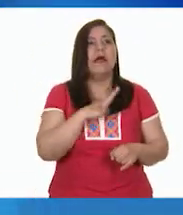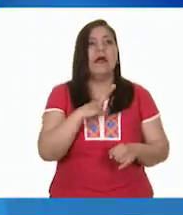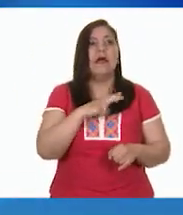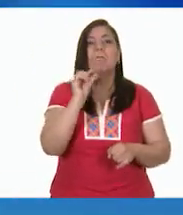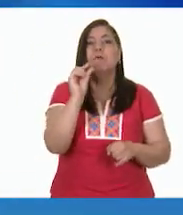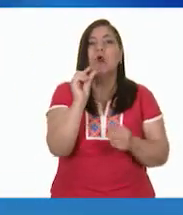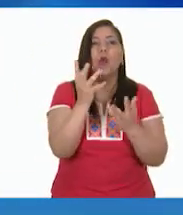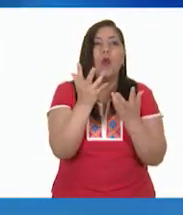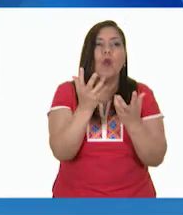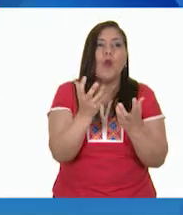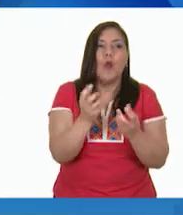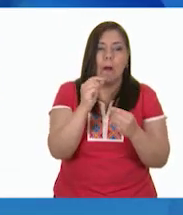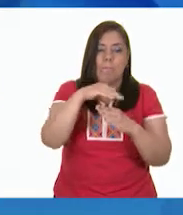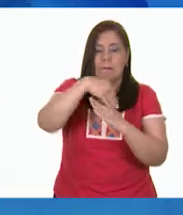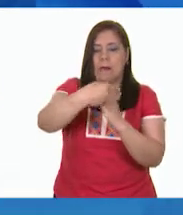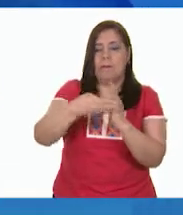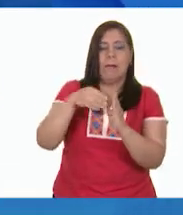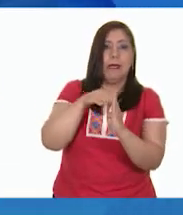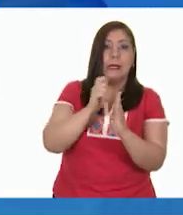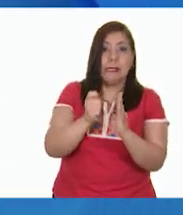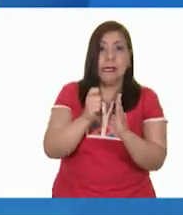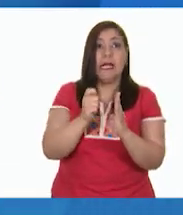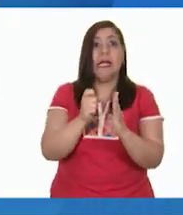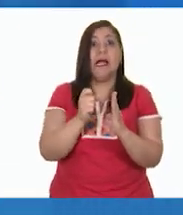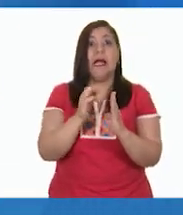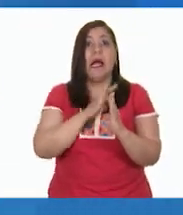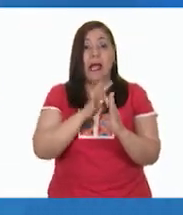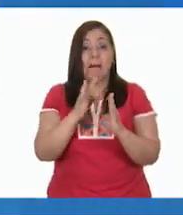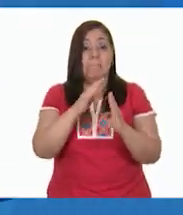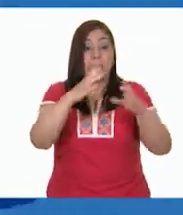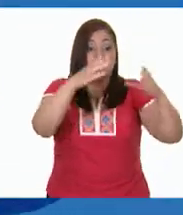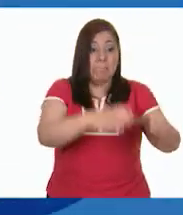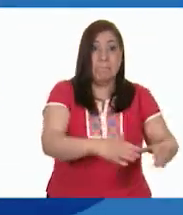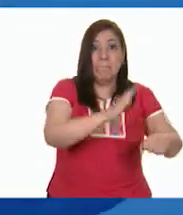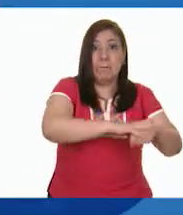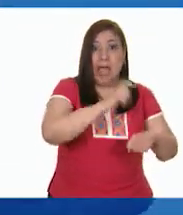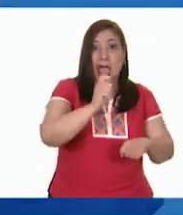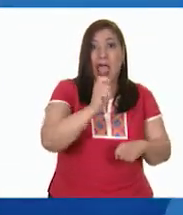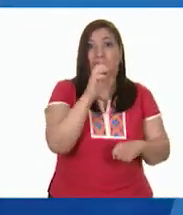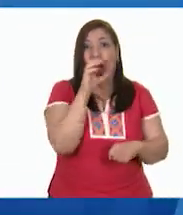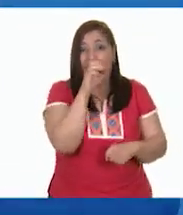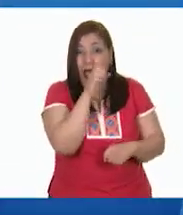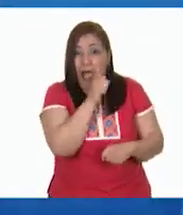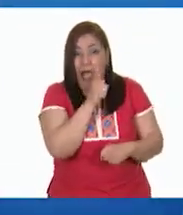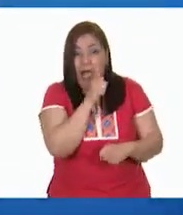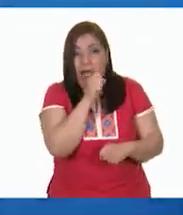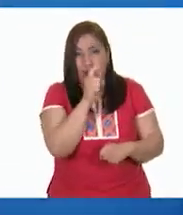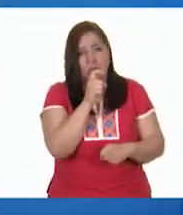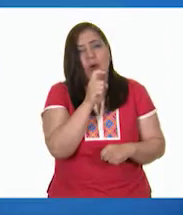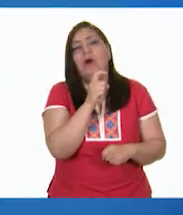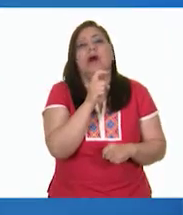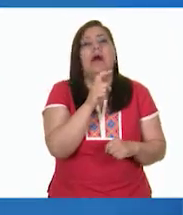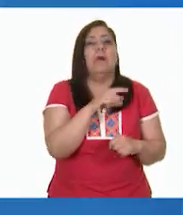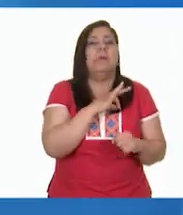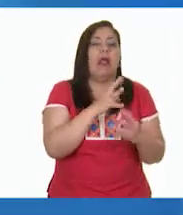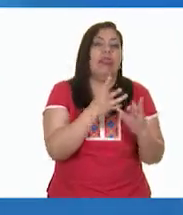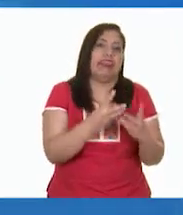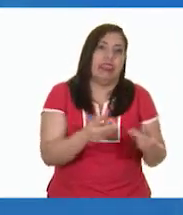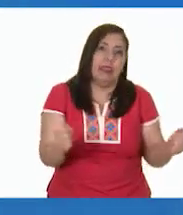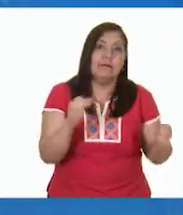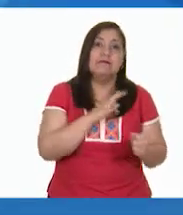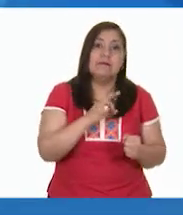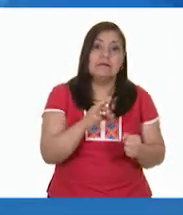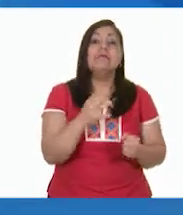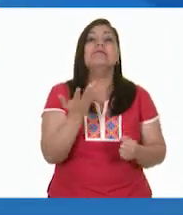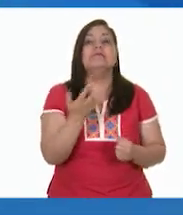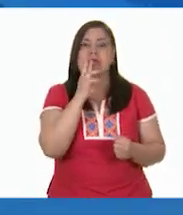de derretimiento las paredes. Entonces, entre más tiempo la pongas en el agua, más derretimiento vas a tener. Lo